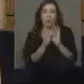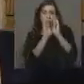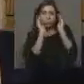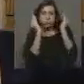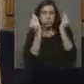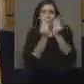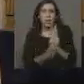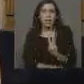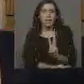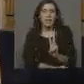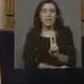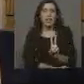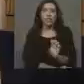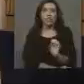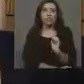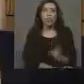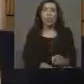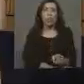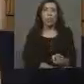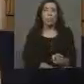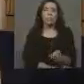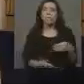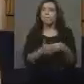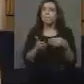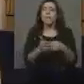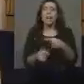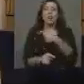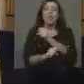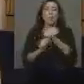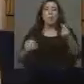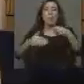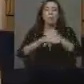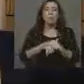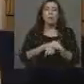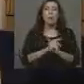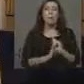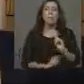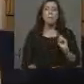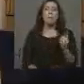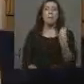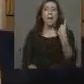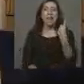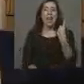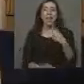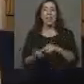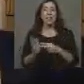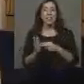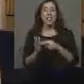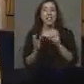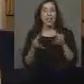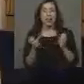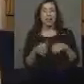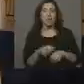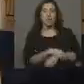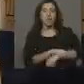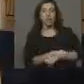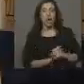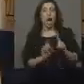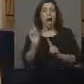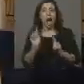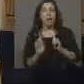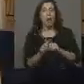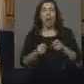cerrada de 32 clubes que impide que nadie más entre a la primera división. Y si alguno tuviese